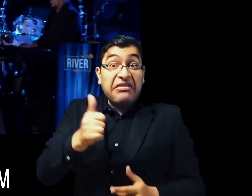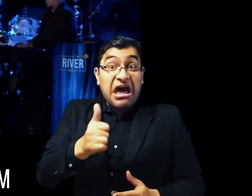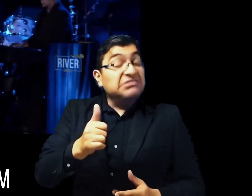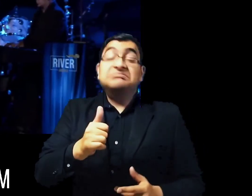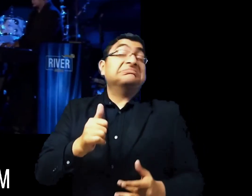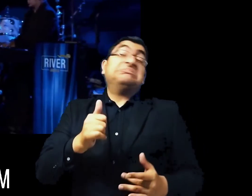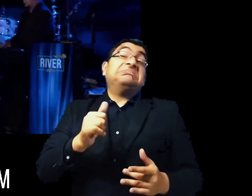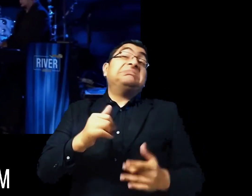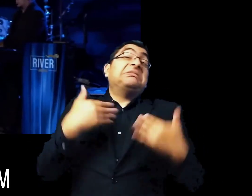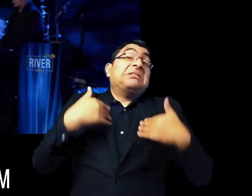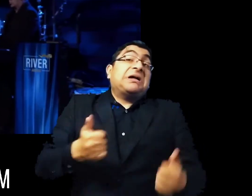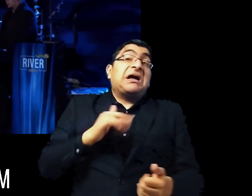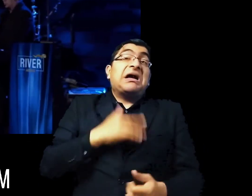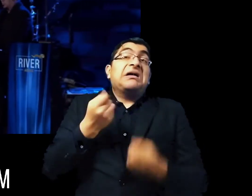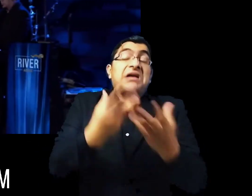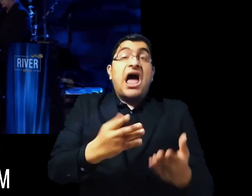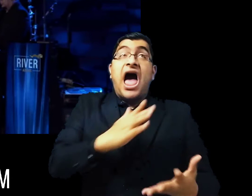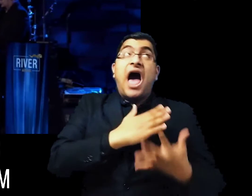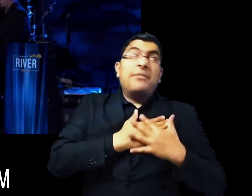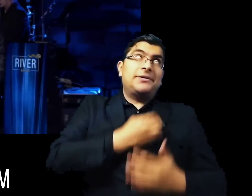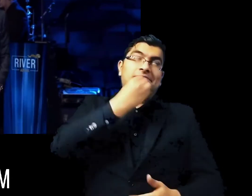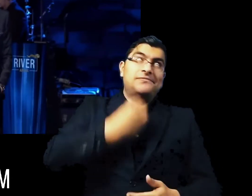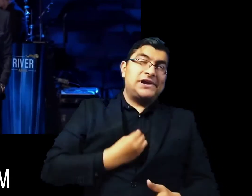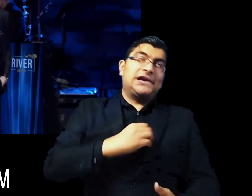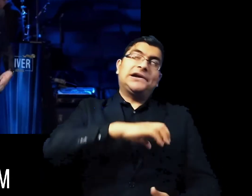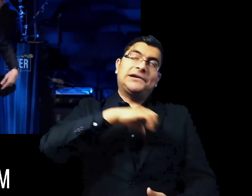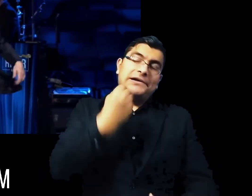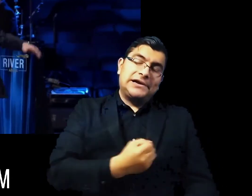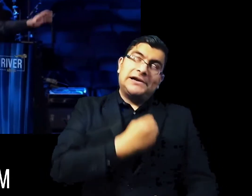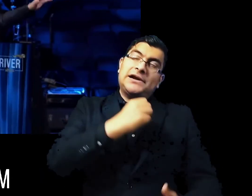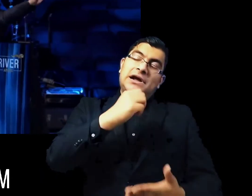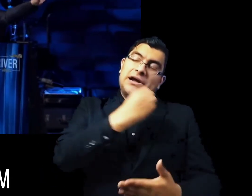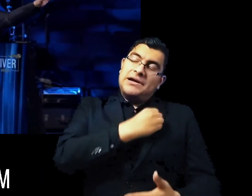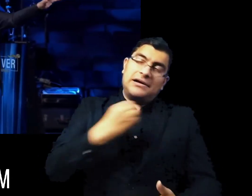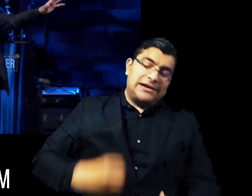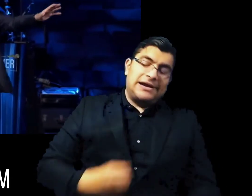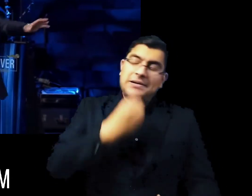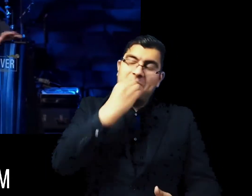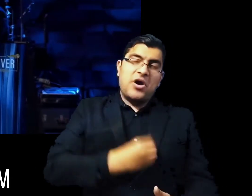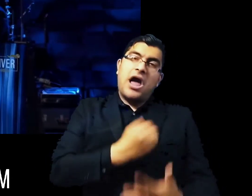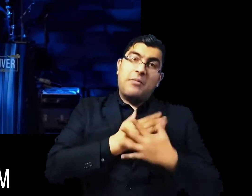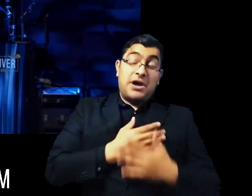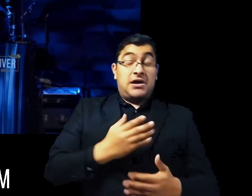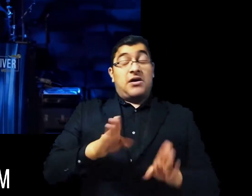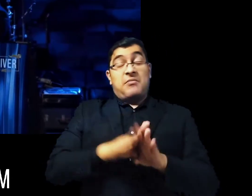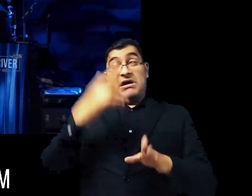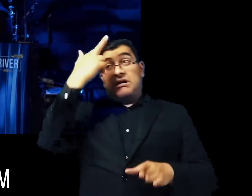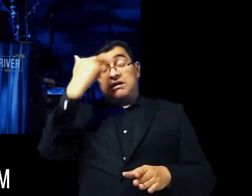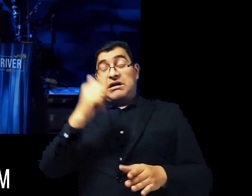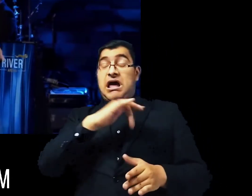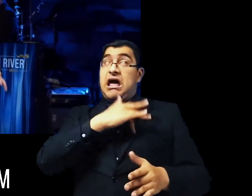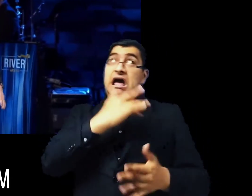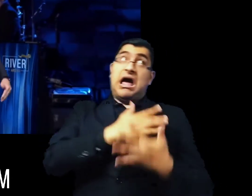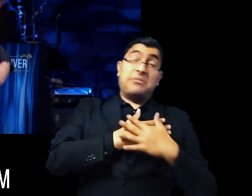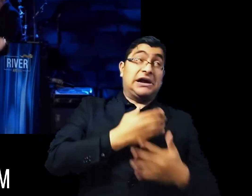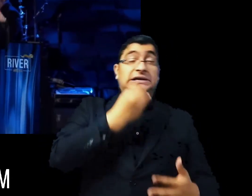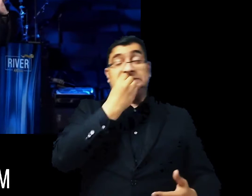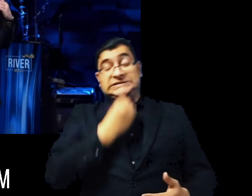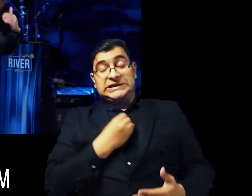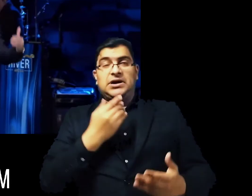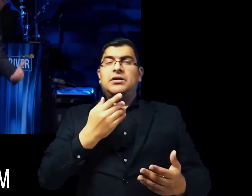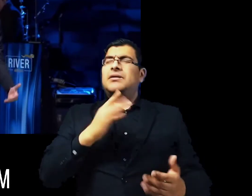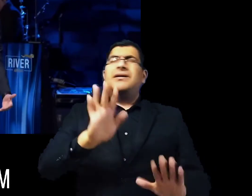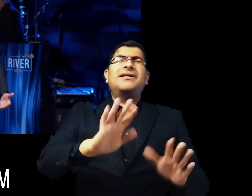Sin el corazón amar se convierte en una obligación. Amar desde el punto de vista de la razón, es frustrante. El amor